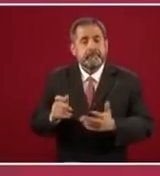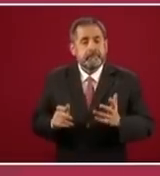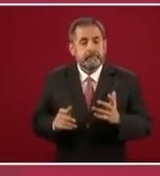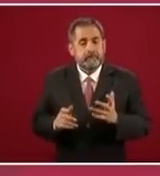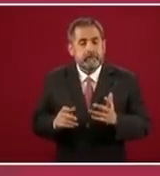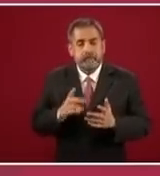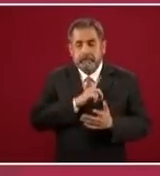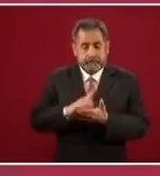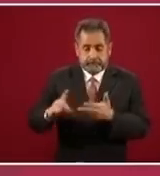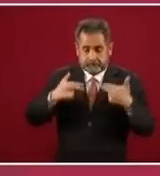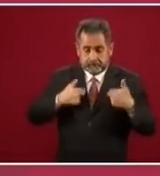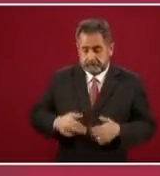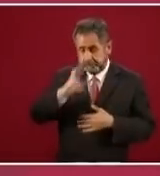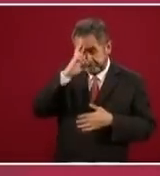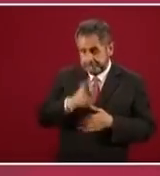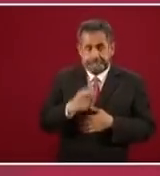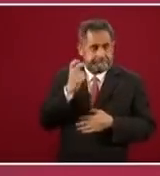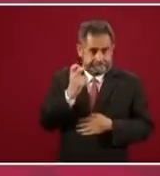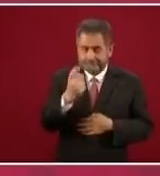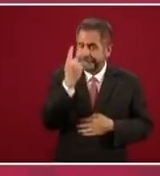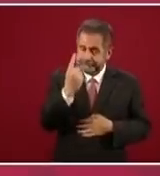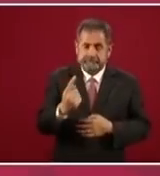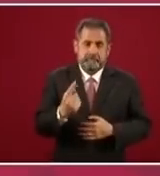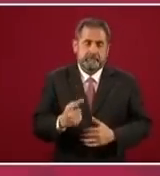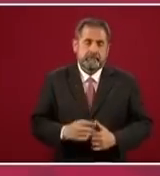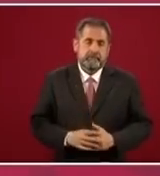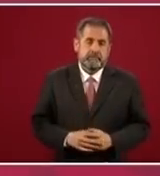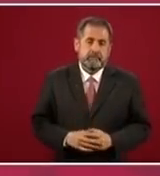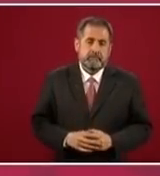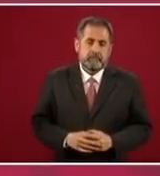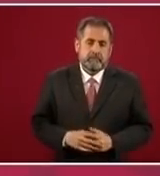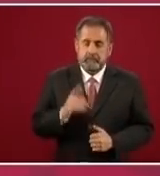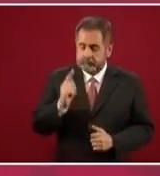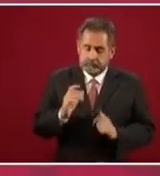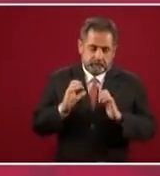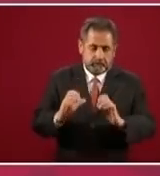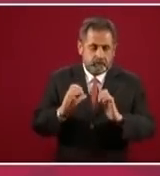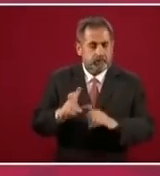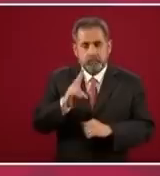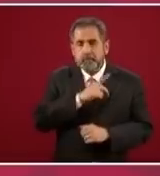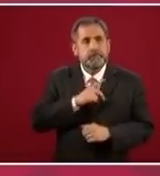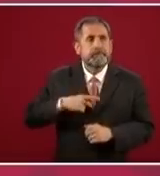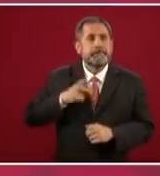se respeten los derechos humanos, que se cuide que no